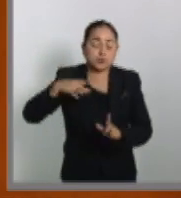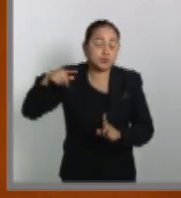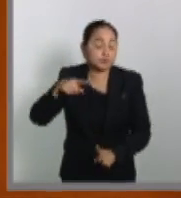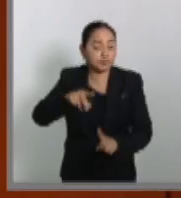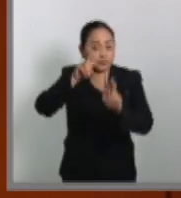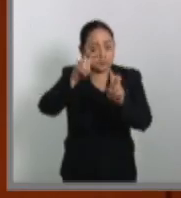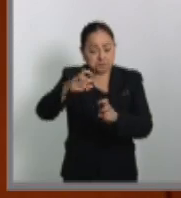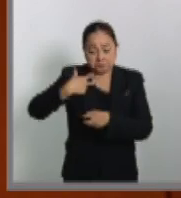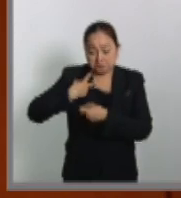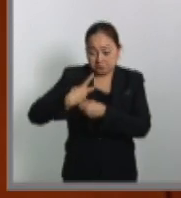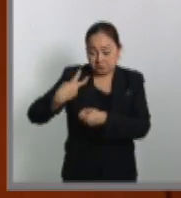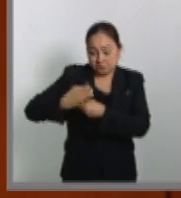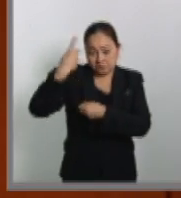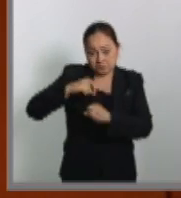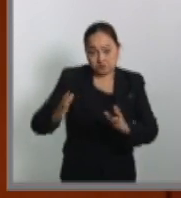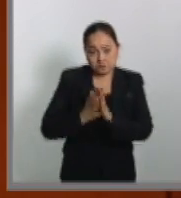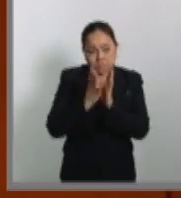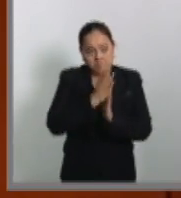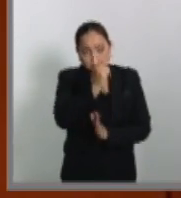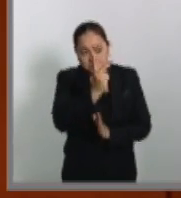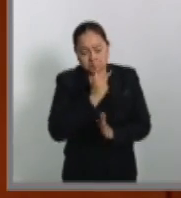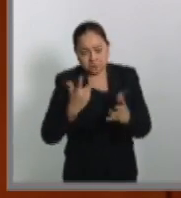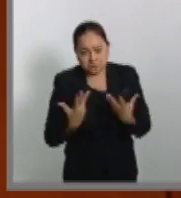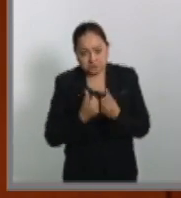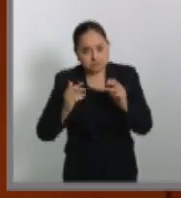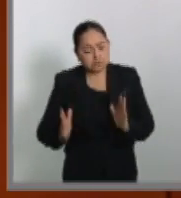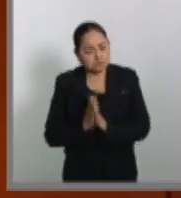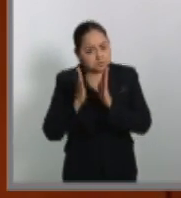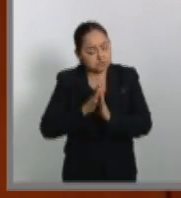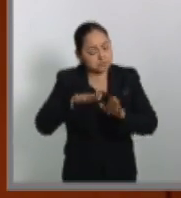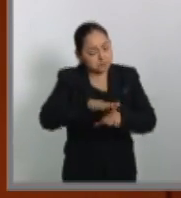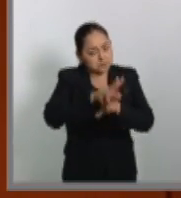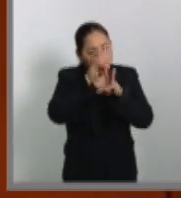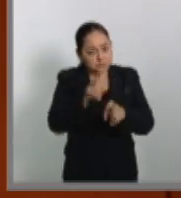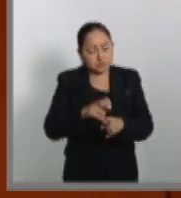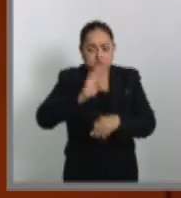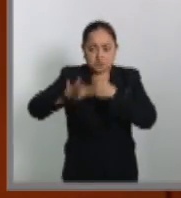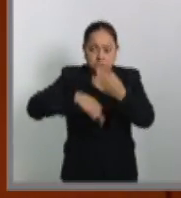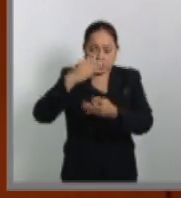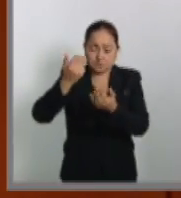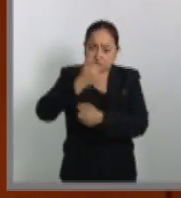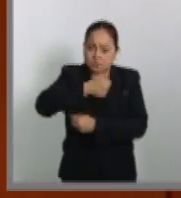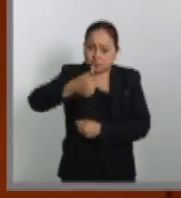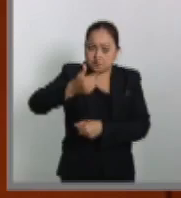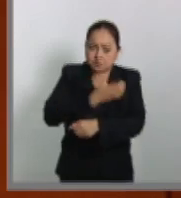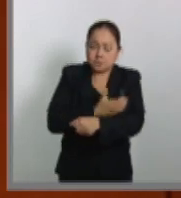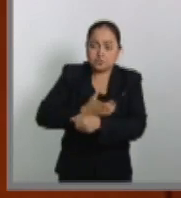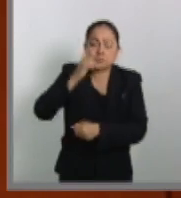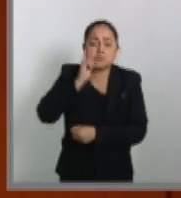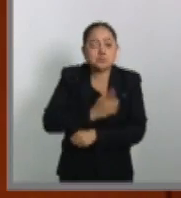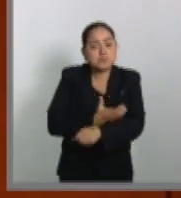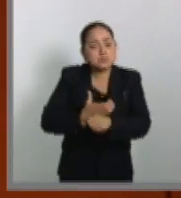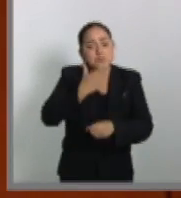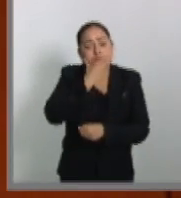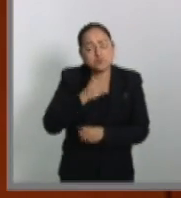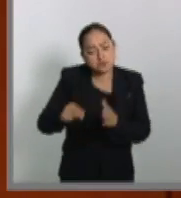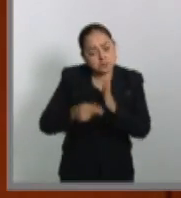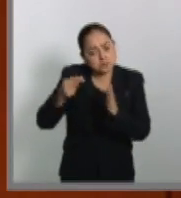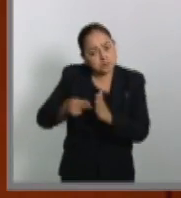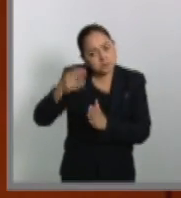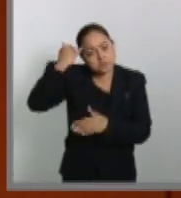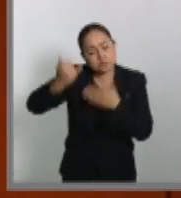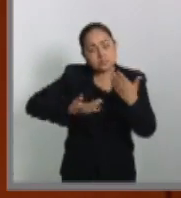hemos compartido ambos y, por supuesto, también todas y cada una de las compañeras y compañeros que suscribieron